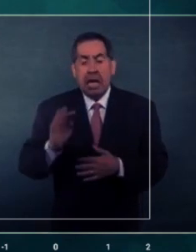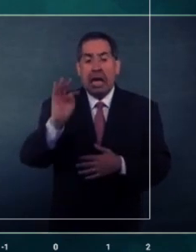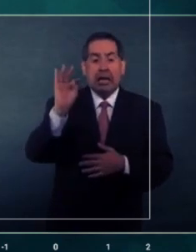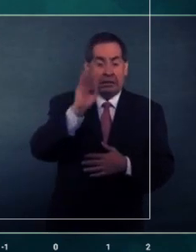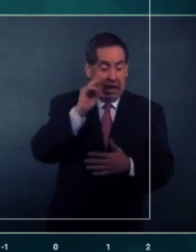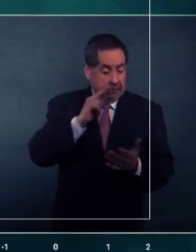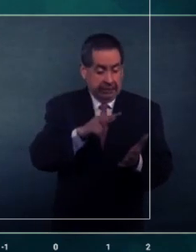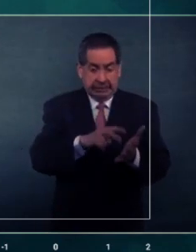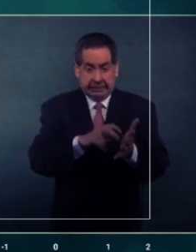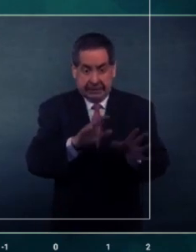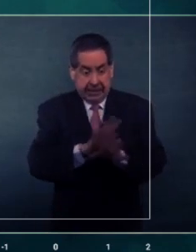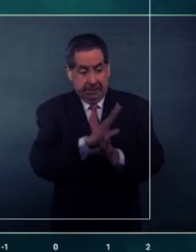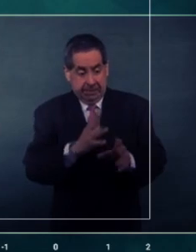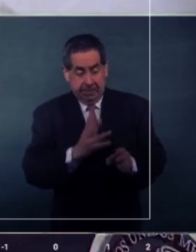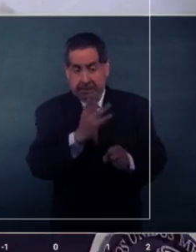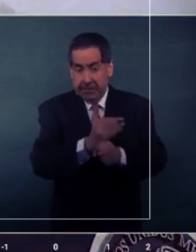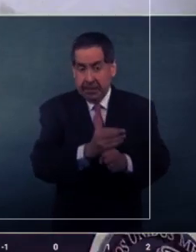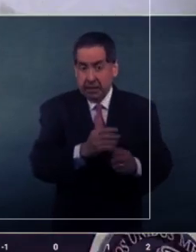puede